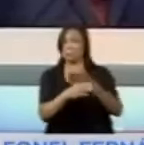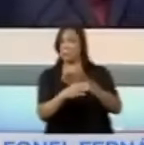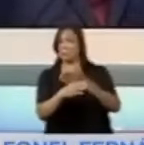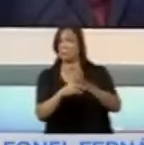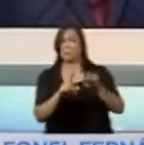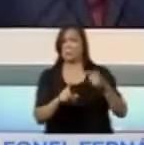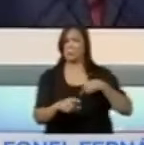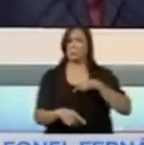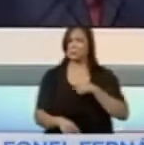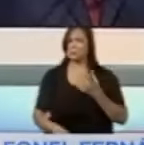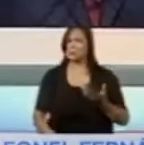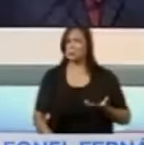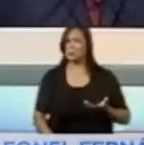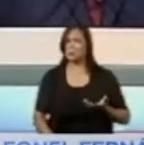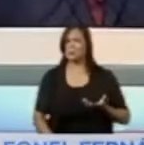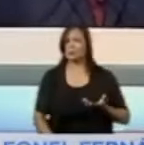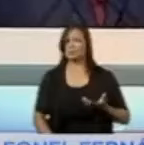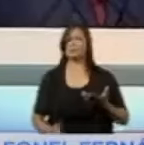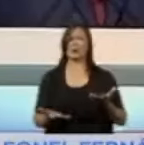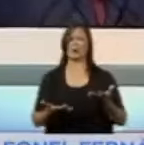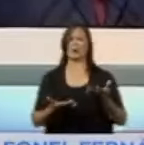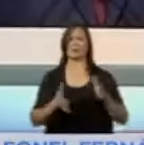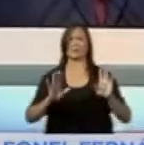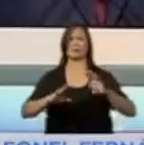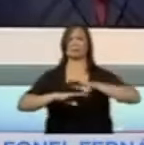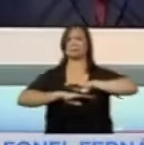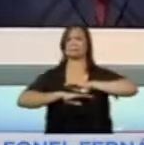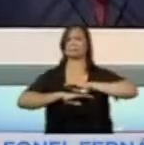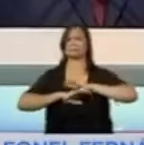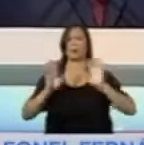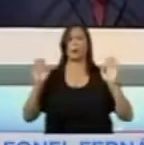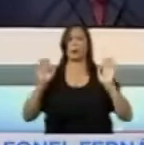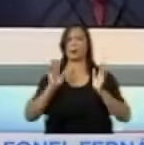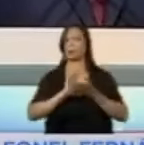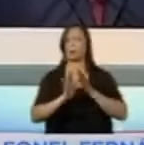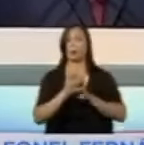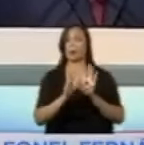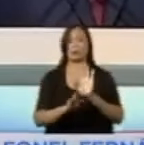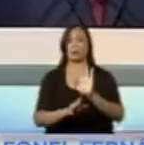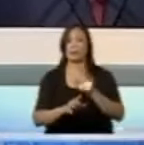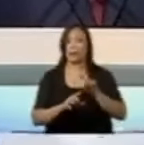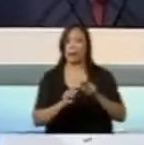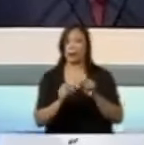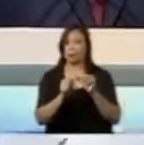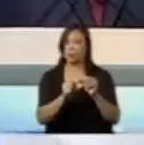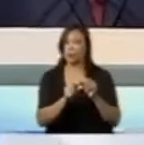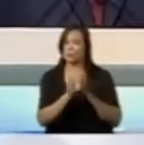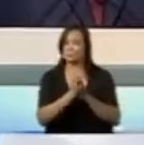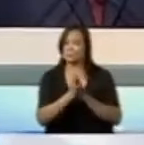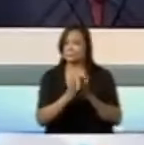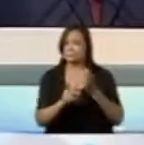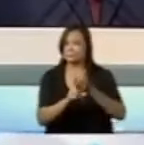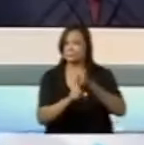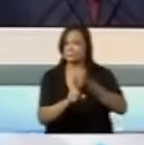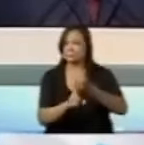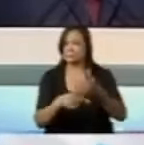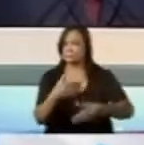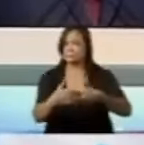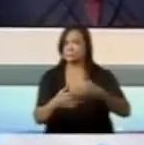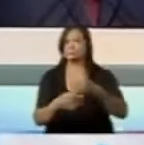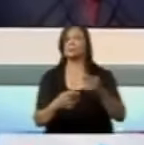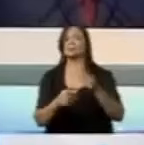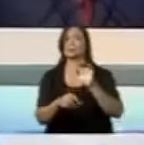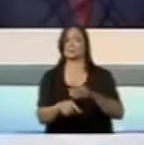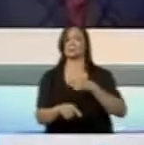podemos nosotros con eso sentir contentos. Lo que tenemos es que animarnos a que mejore más.